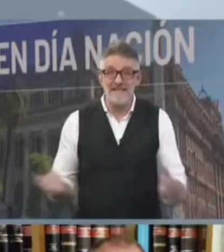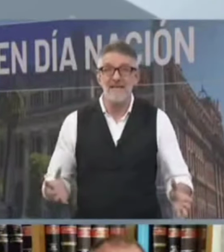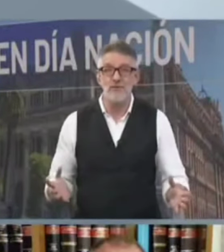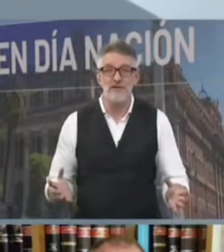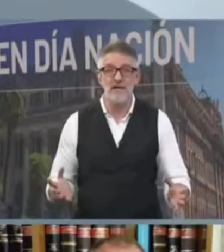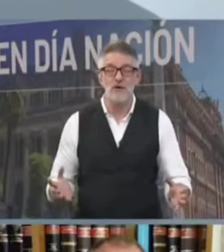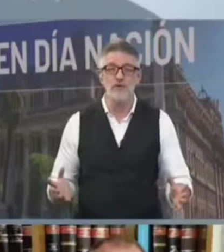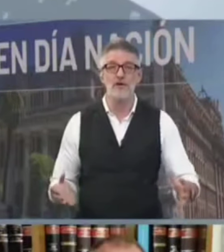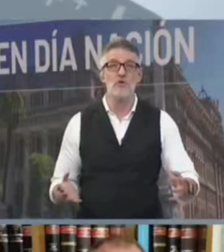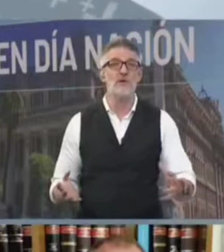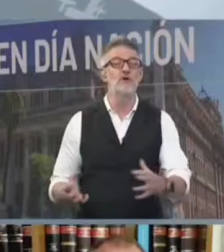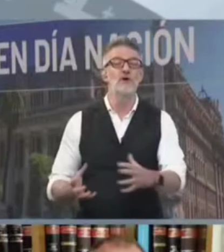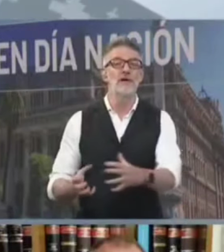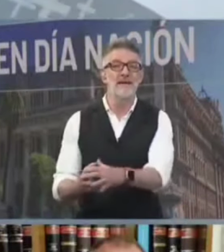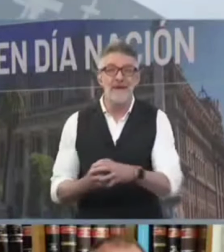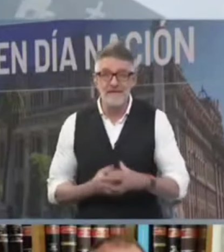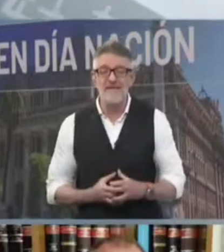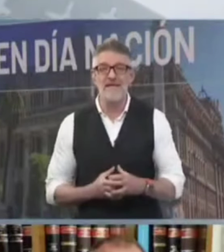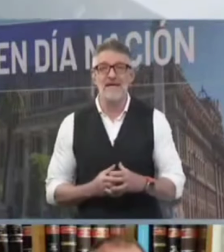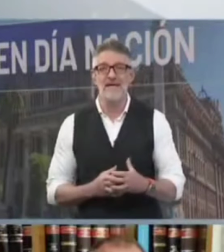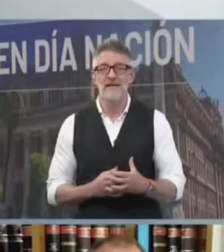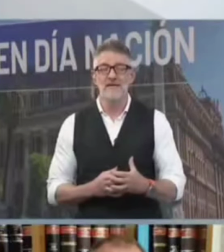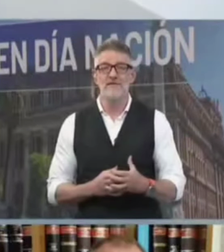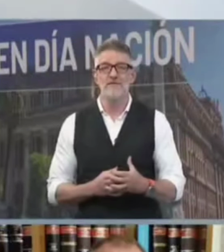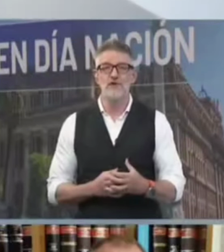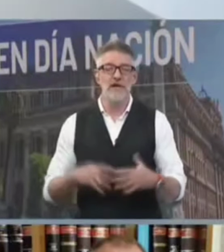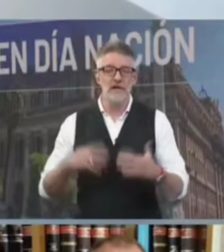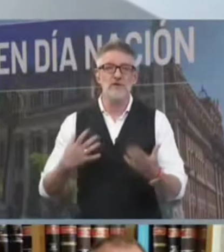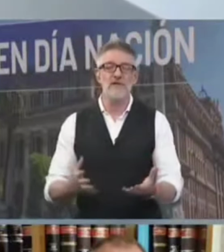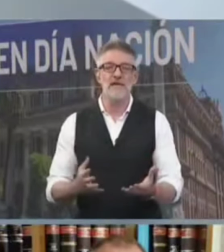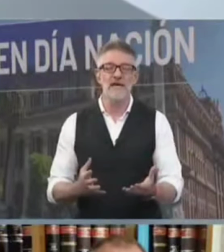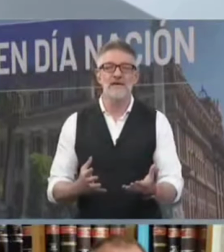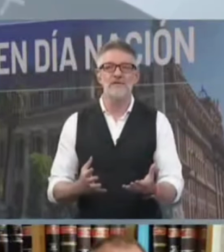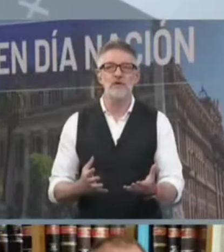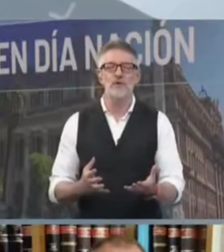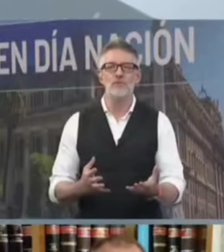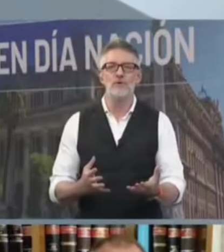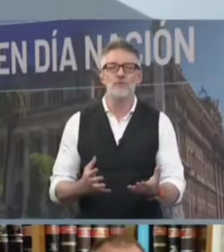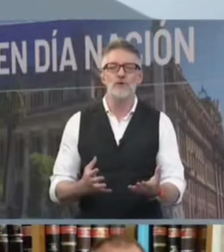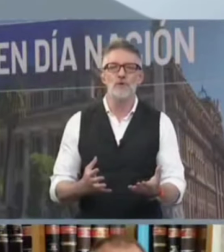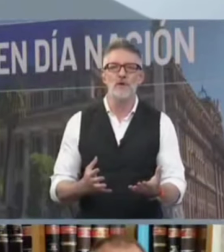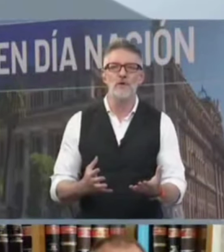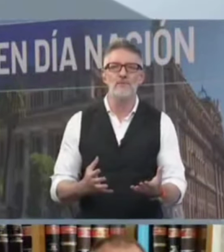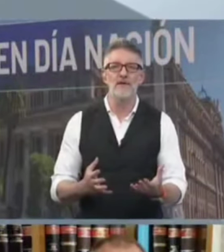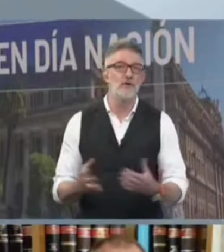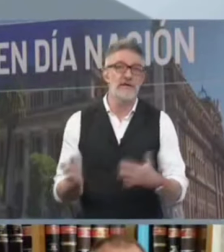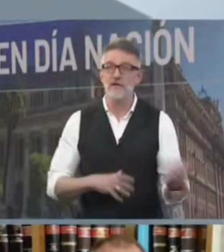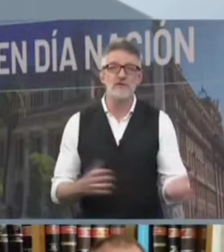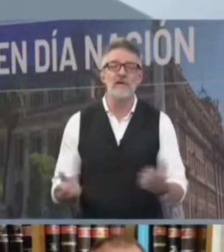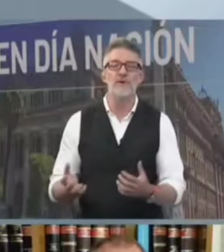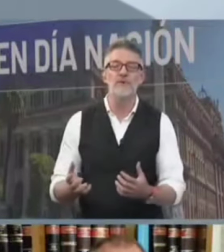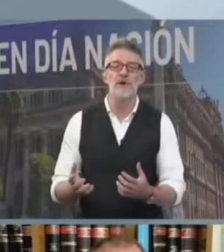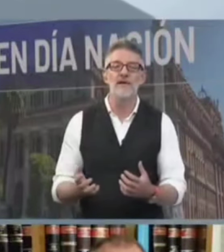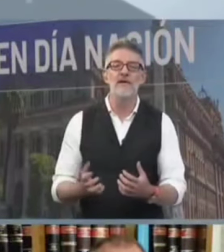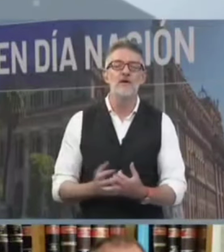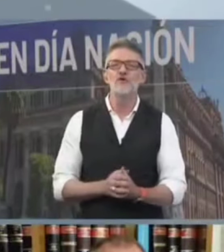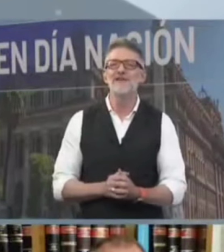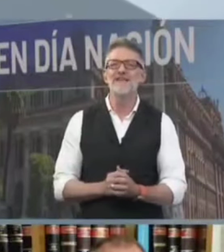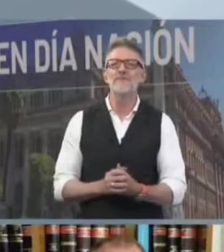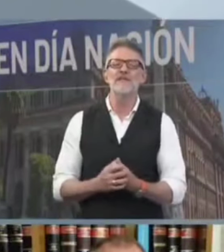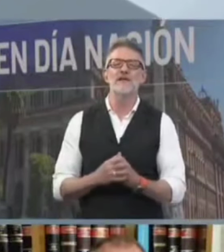Pero casi le voltea al gobierno cuando le vacía de funcionarios encabezados por Guado de Pedro, que renuncia y después